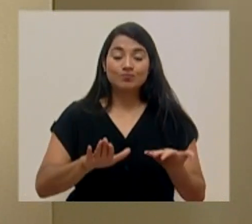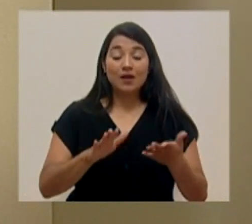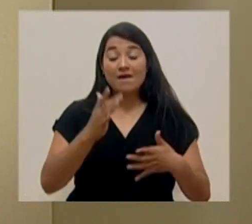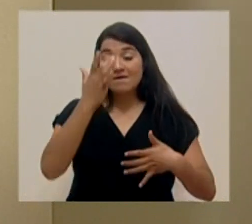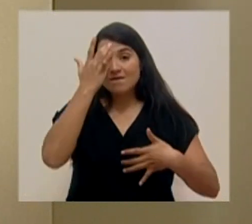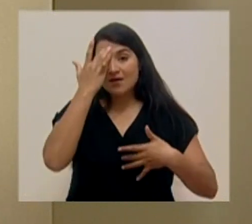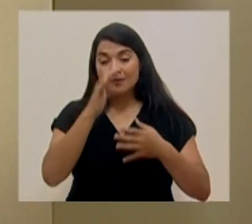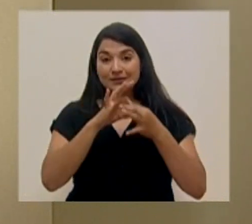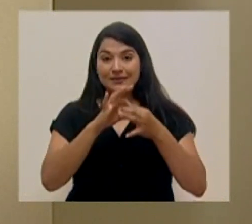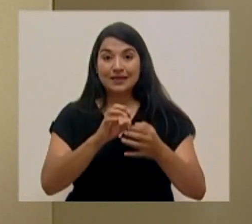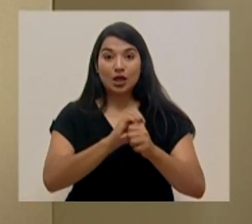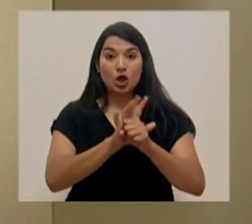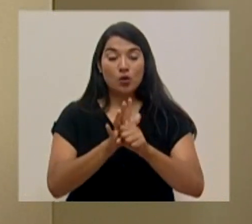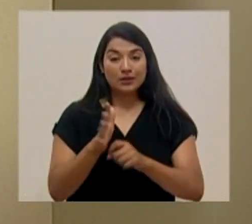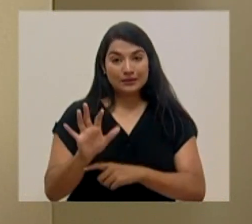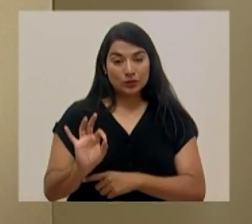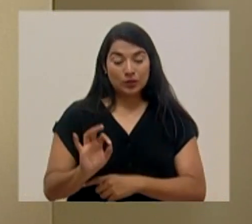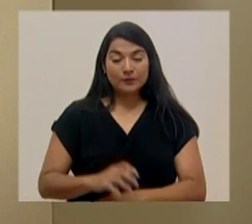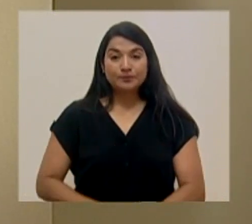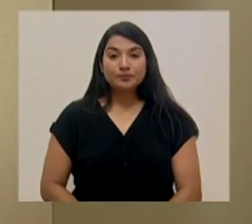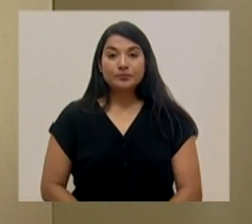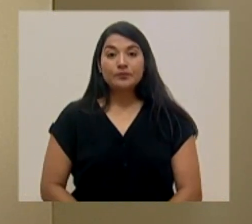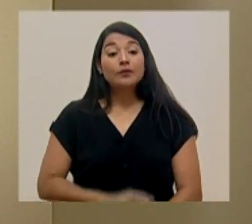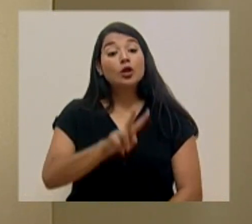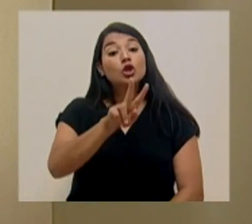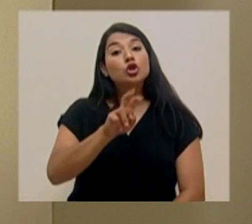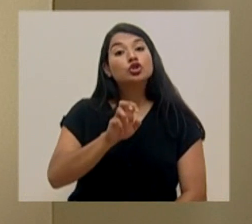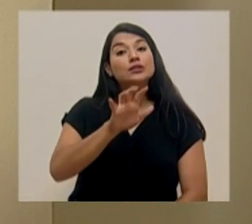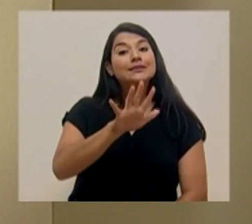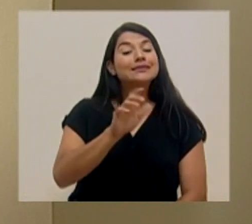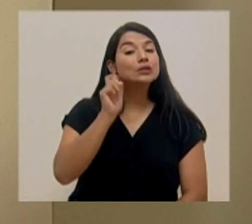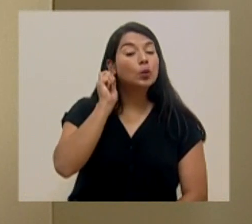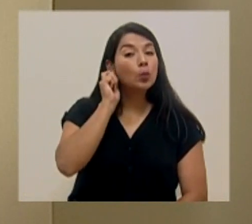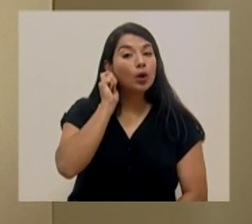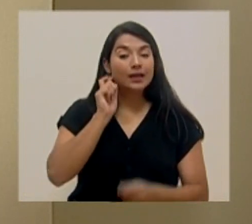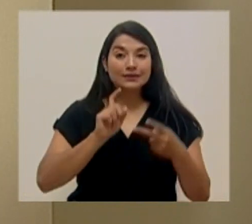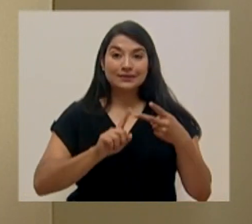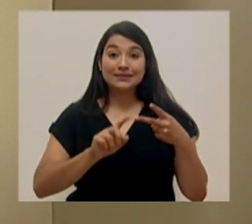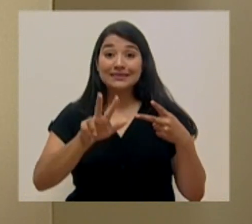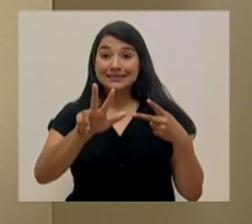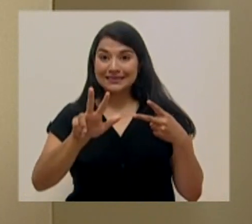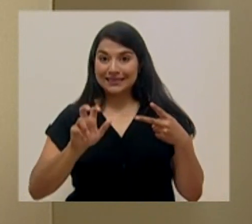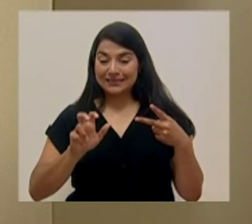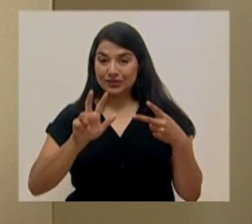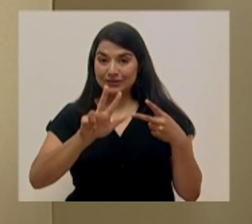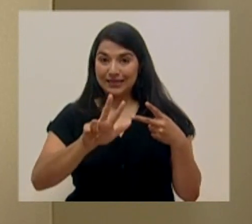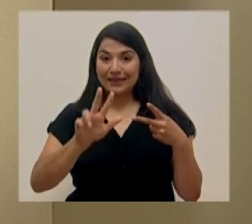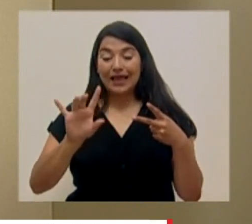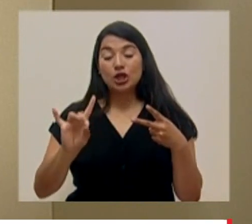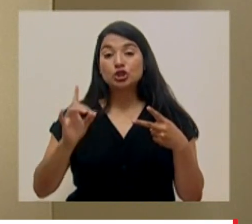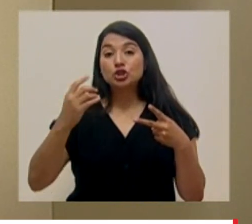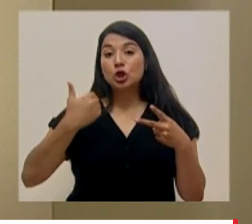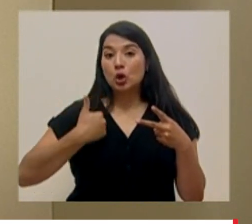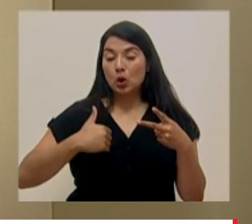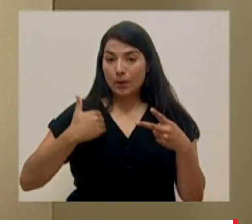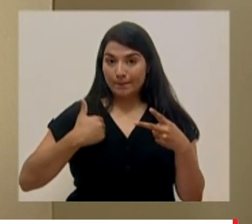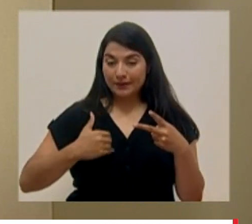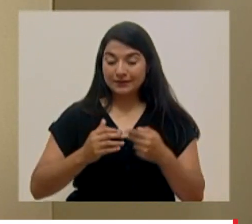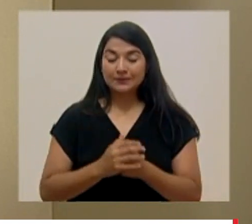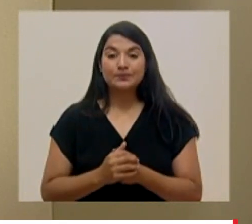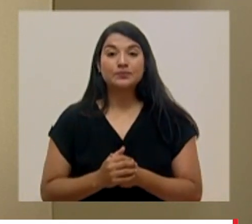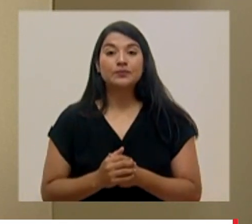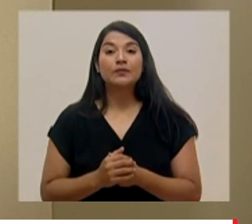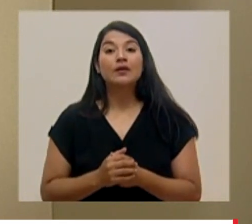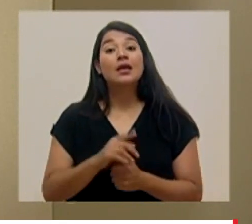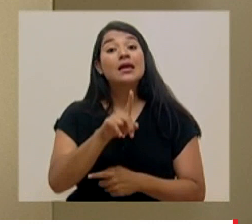el COVID-19. Son 205 mujeres y 338 hombres,